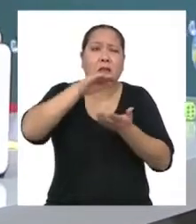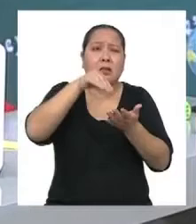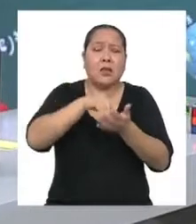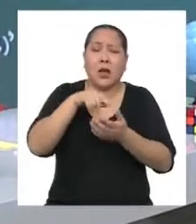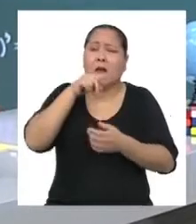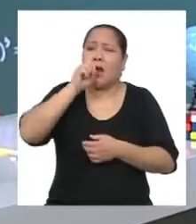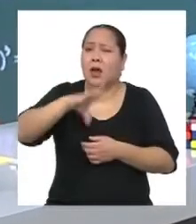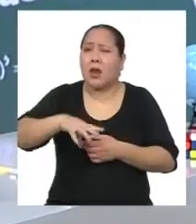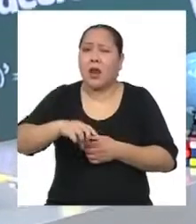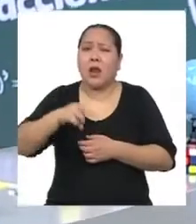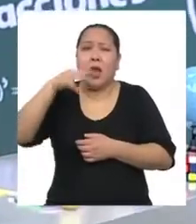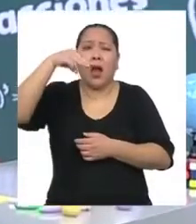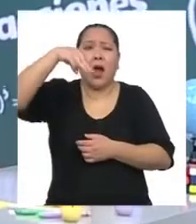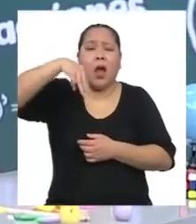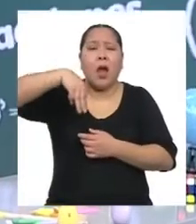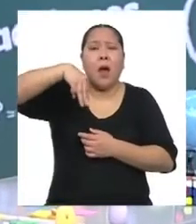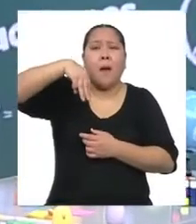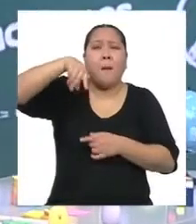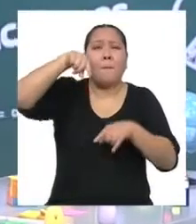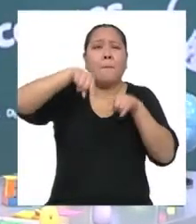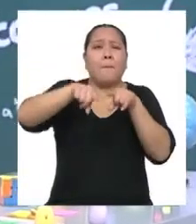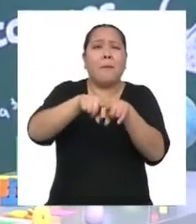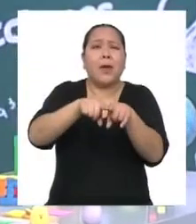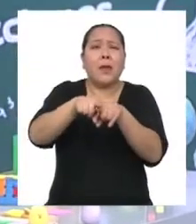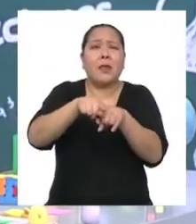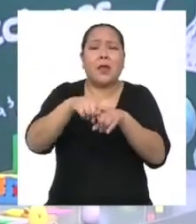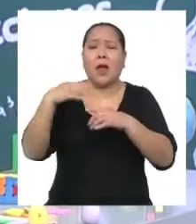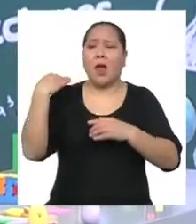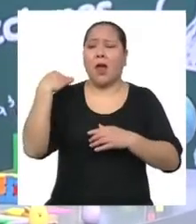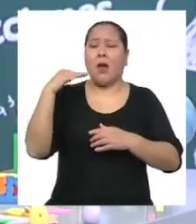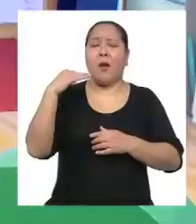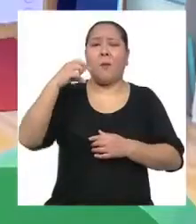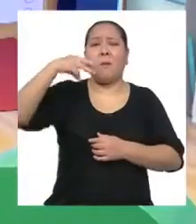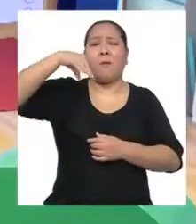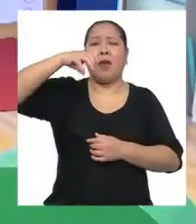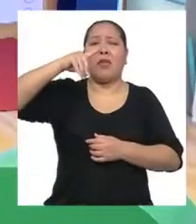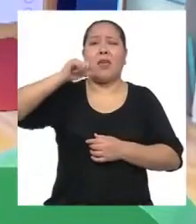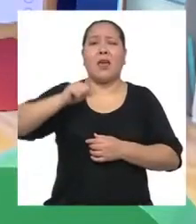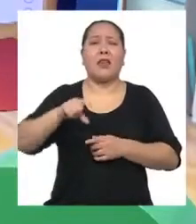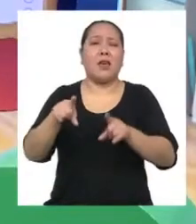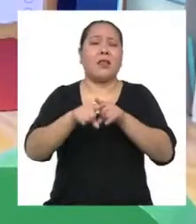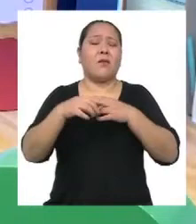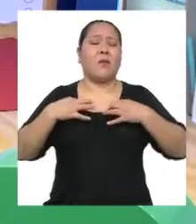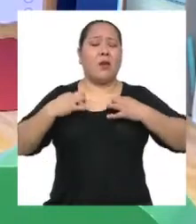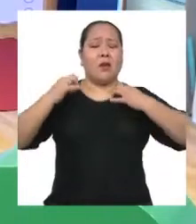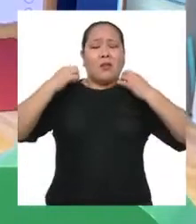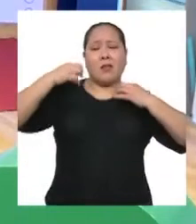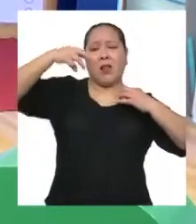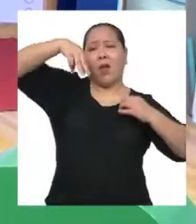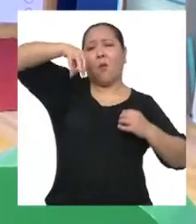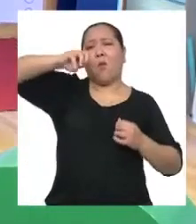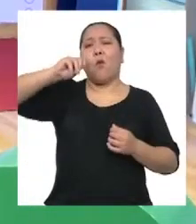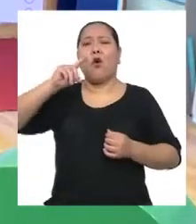media, la mediana y la moda.